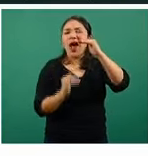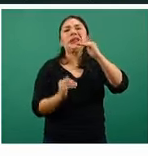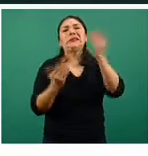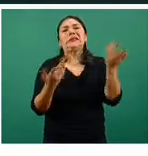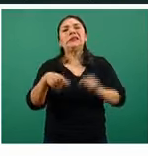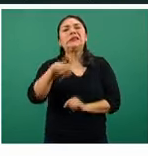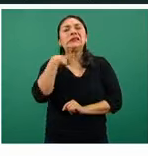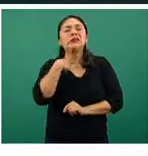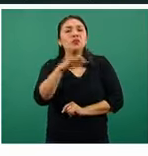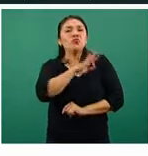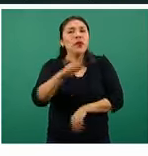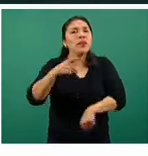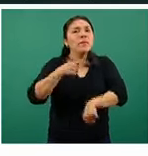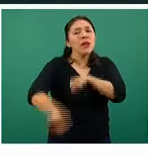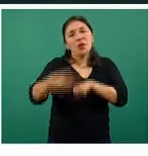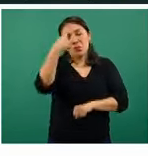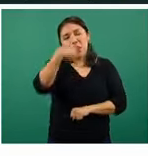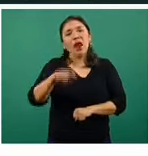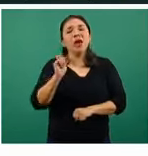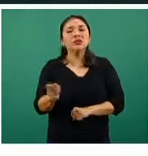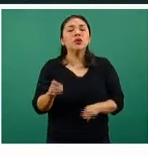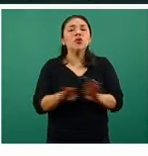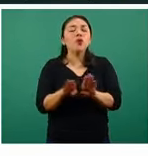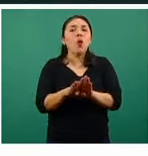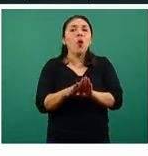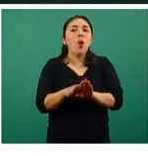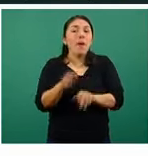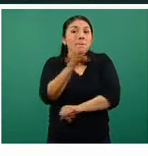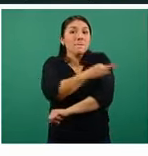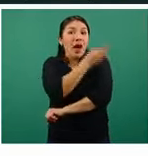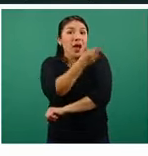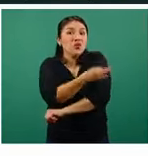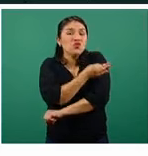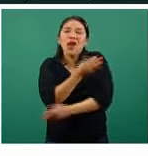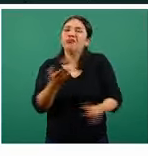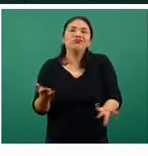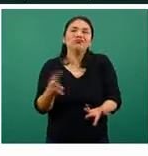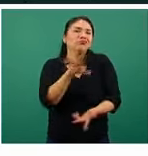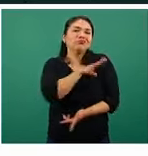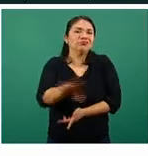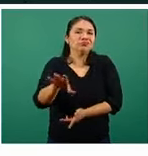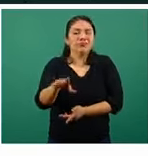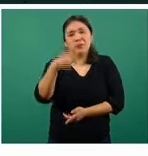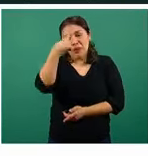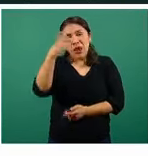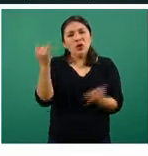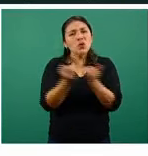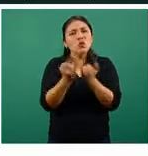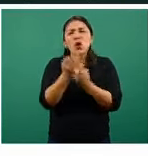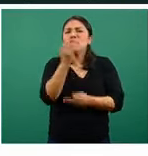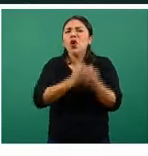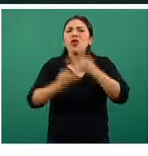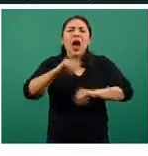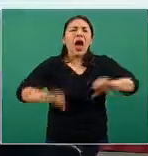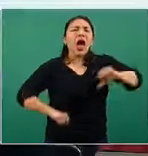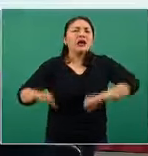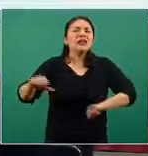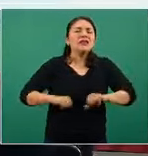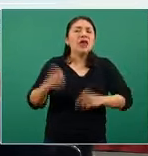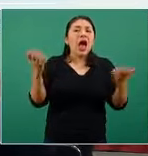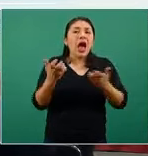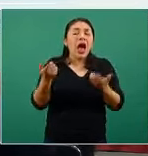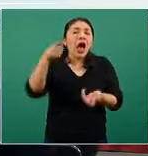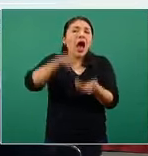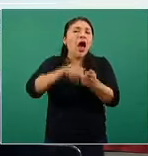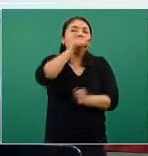en riesgo obviamente la operación no solamente del tema de vacunación, sino de todas las actividades que en su momento se